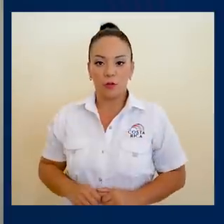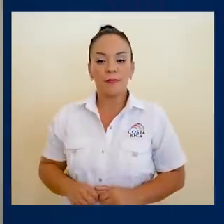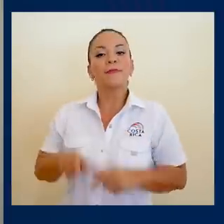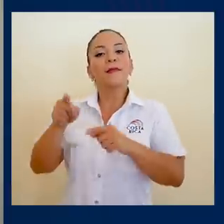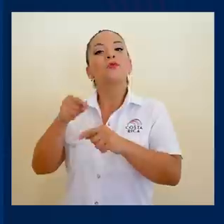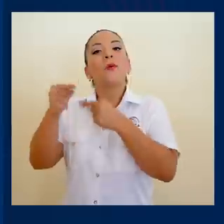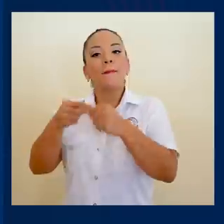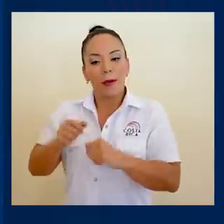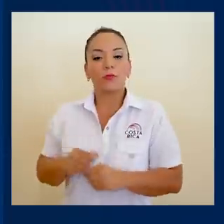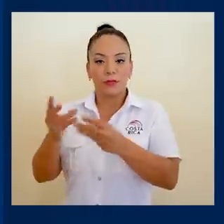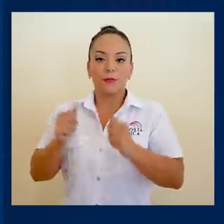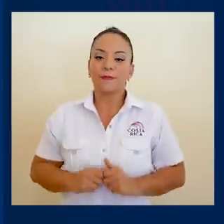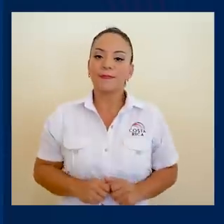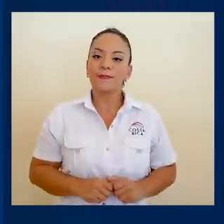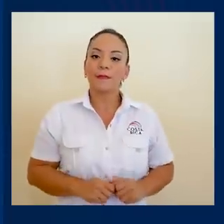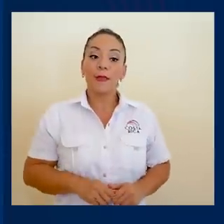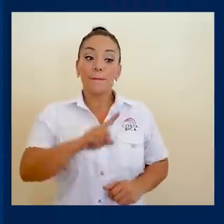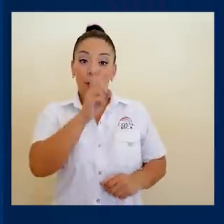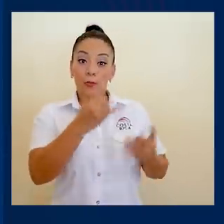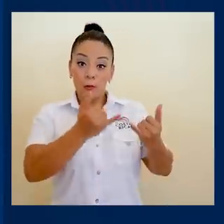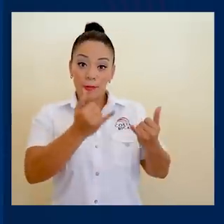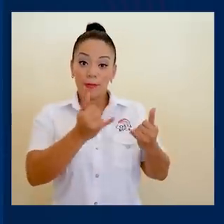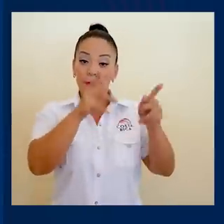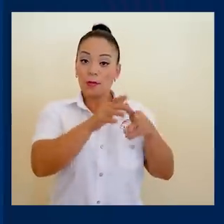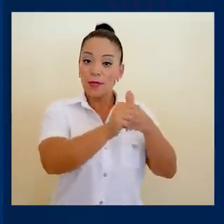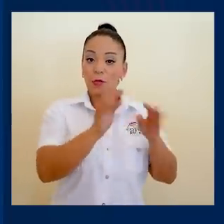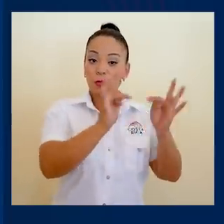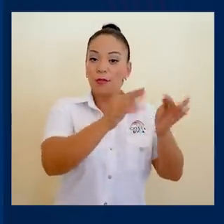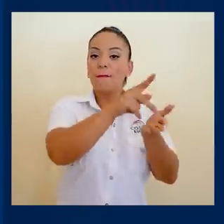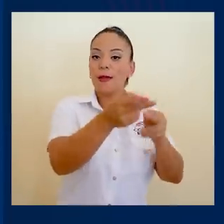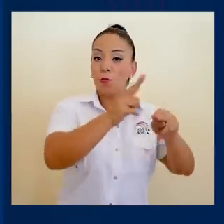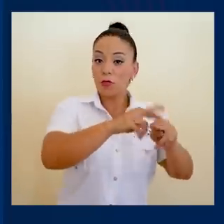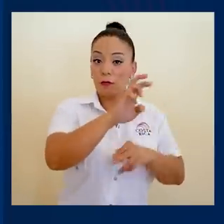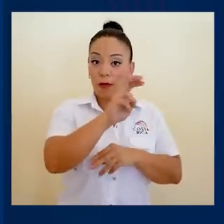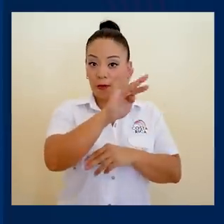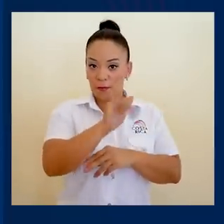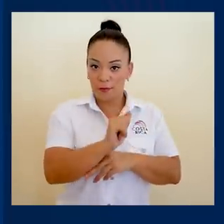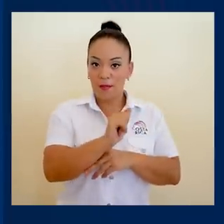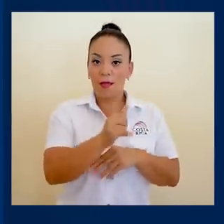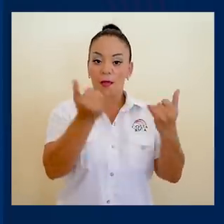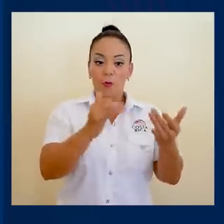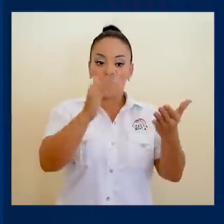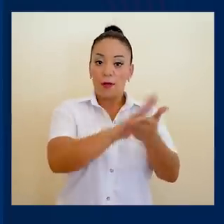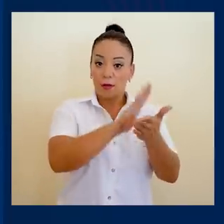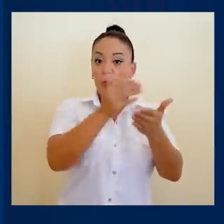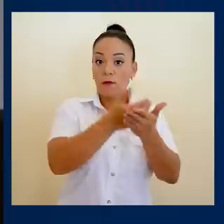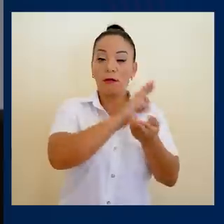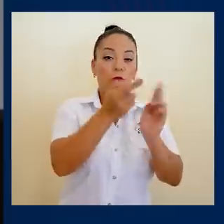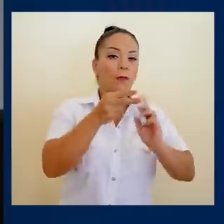lo vamos a respetar. Actualmente los guías turísticos pagan impuesto de renta. ¿Con la reforma seguirán